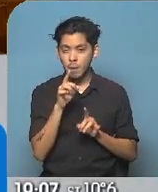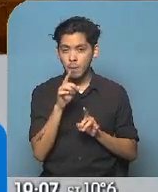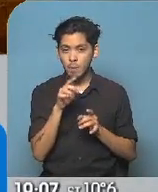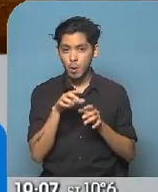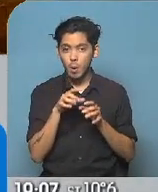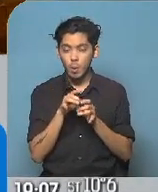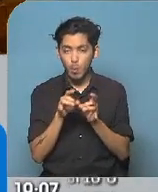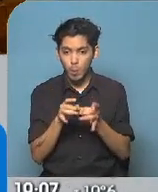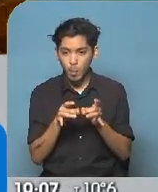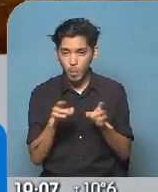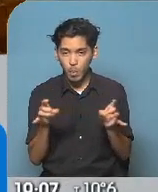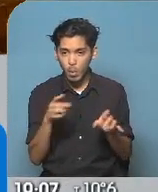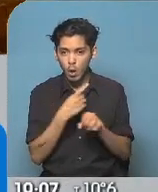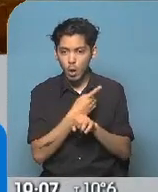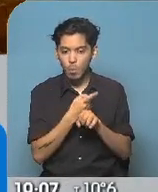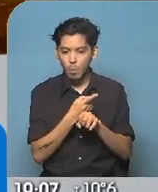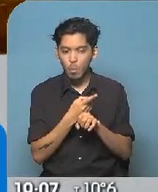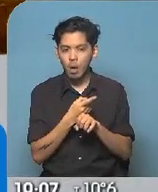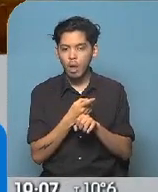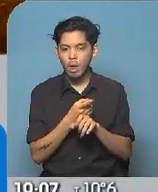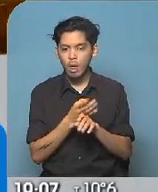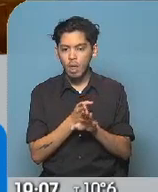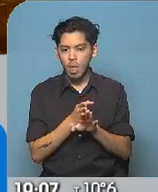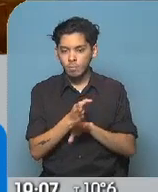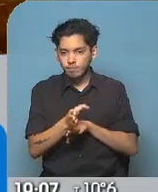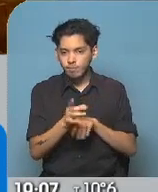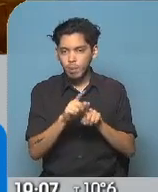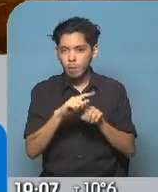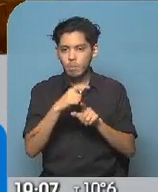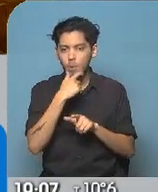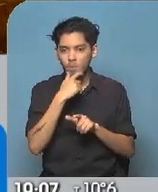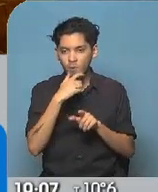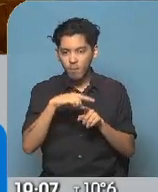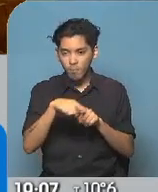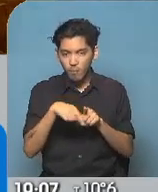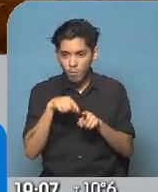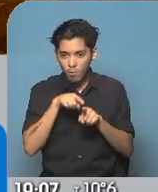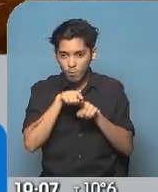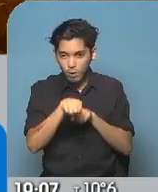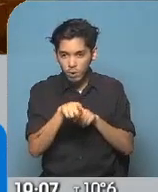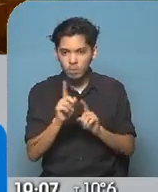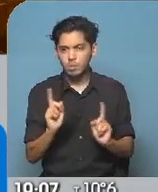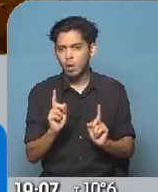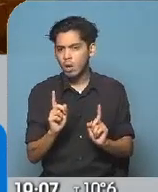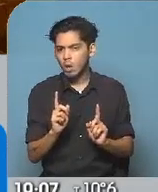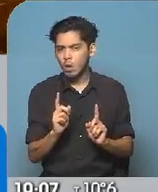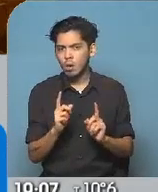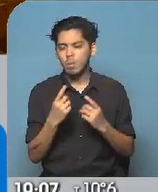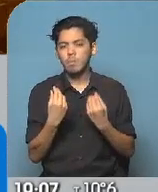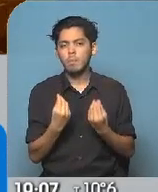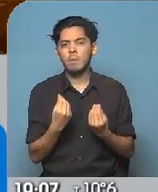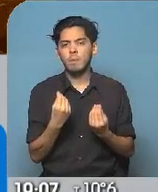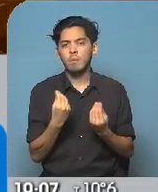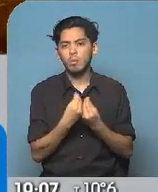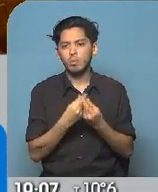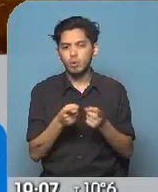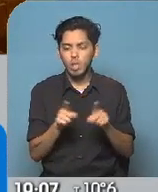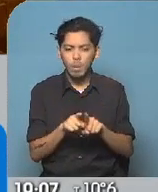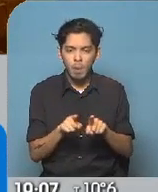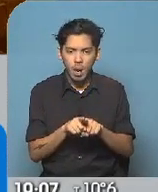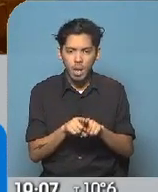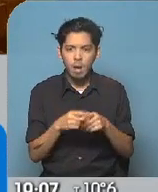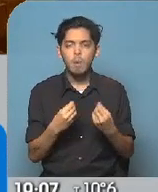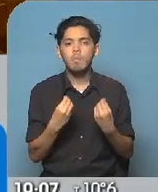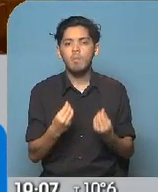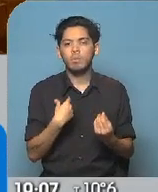pasar el látex de un preservativo y que además genera discriminación porque muchas parejas donde esto lo que dice el comunicado